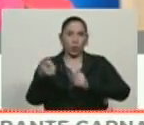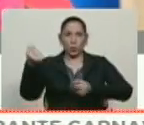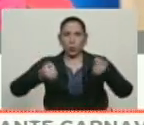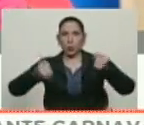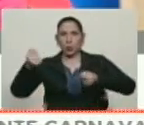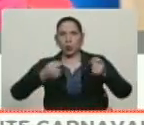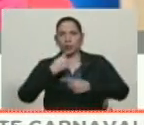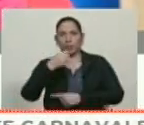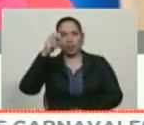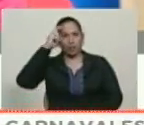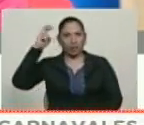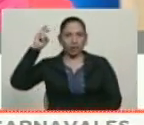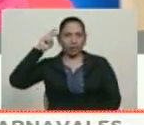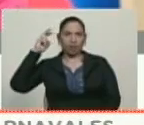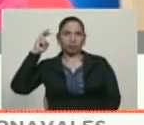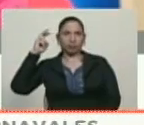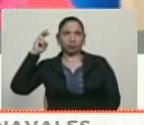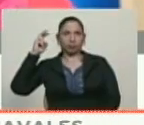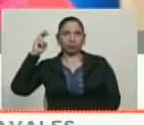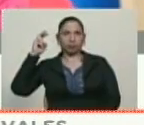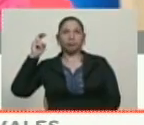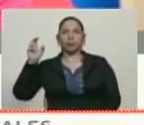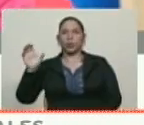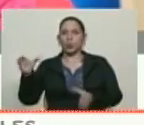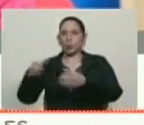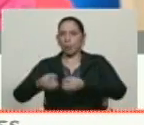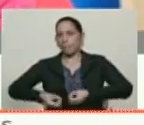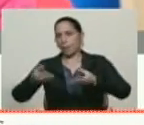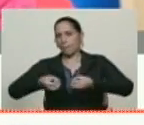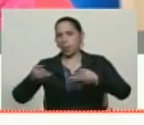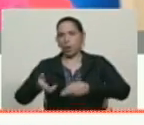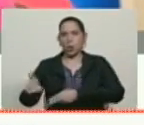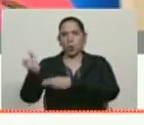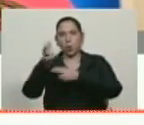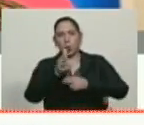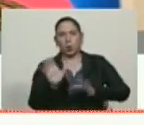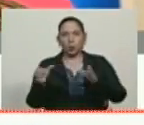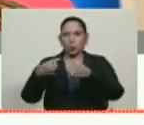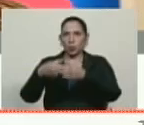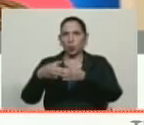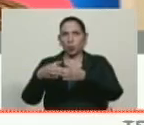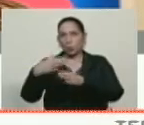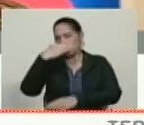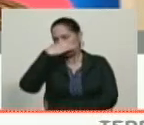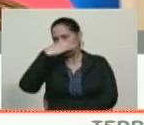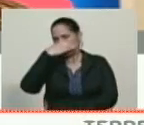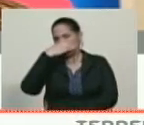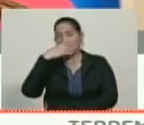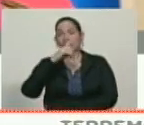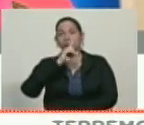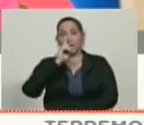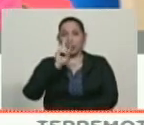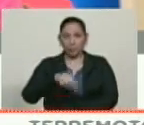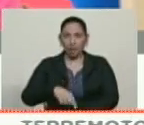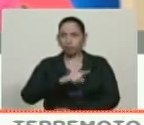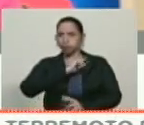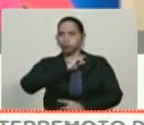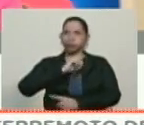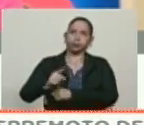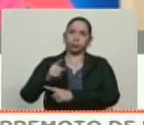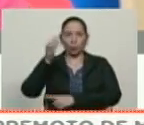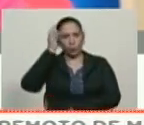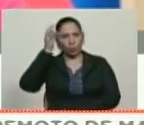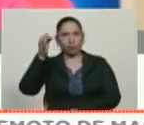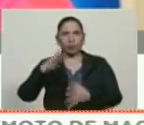señalado el canciller, armas para grupos irregulares, que es lo que se busca. Hemos denunciado en el Consejo de Seguridad de Naciones Unidas